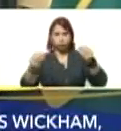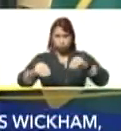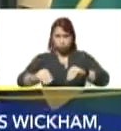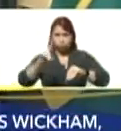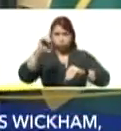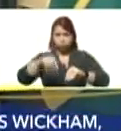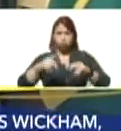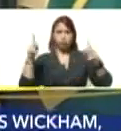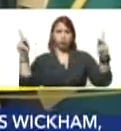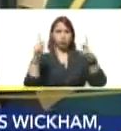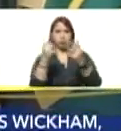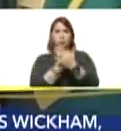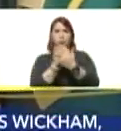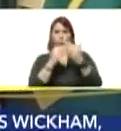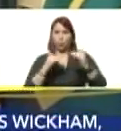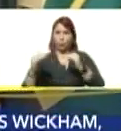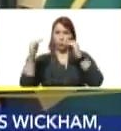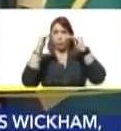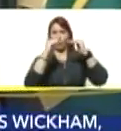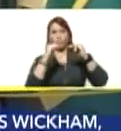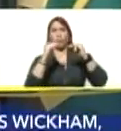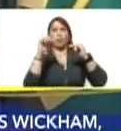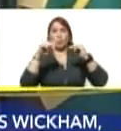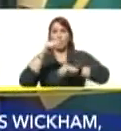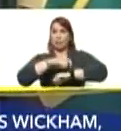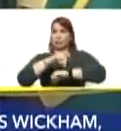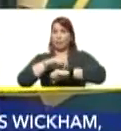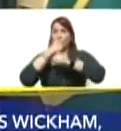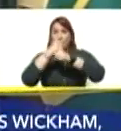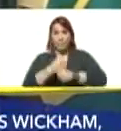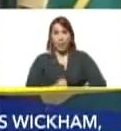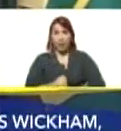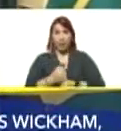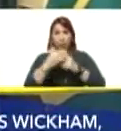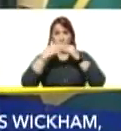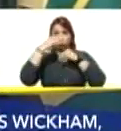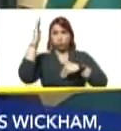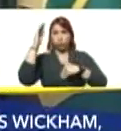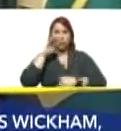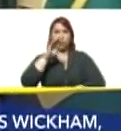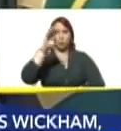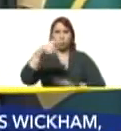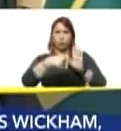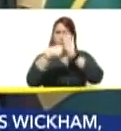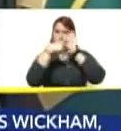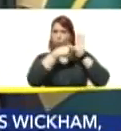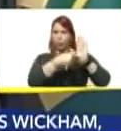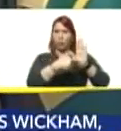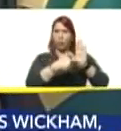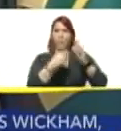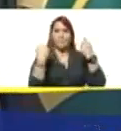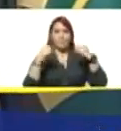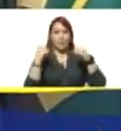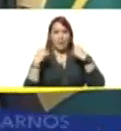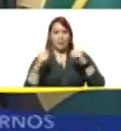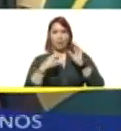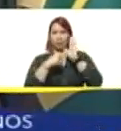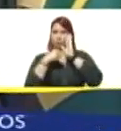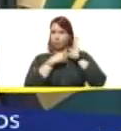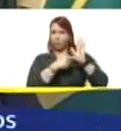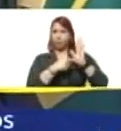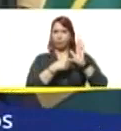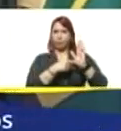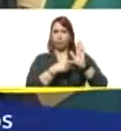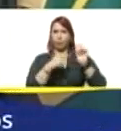la prosperidad común son los tiempos que nos esperan hacia el futuro. Demostrarlo, en la práctica demostrarlo, con